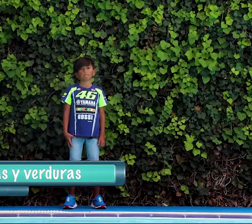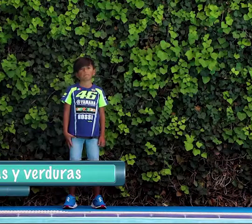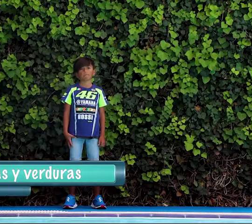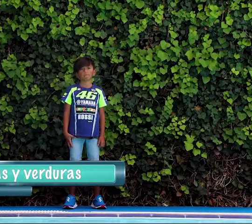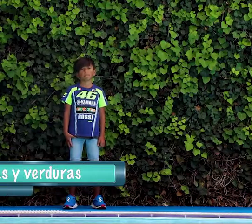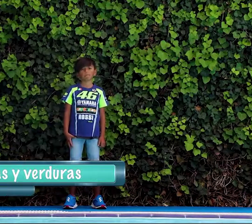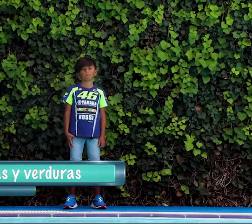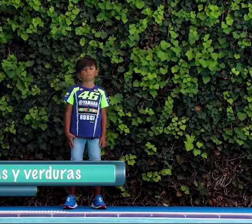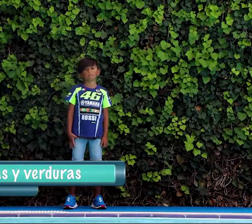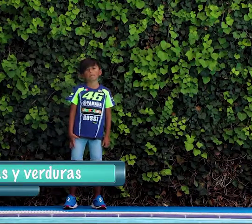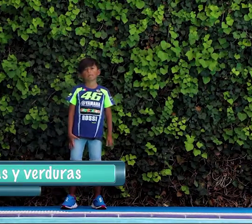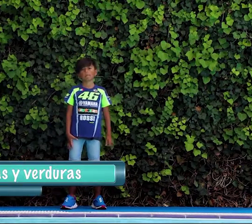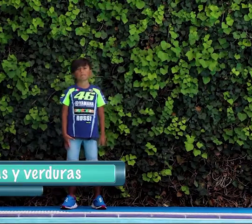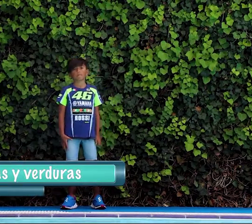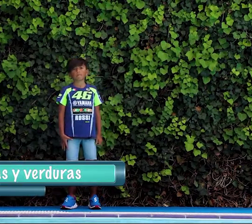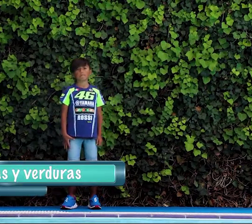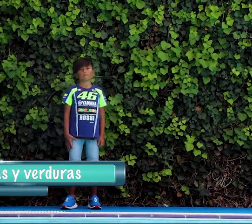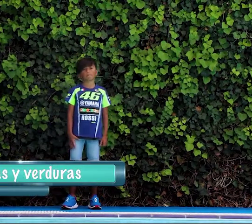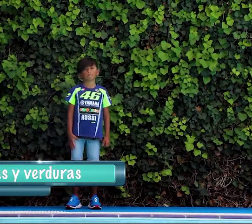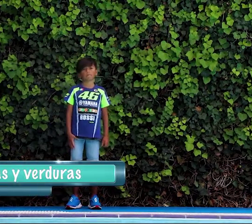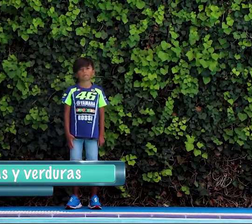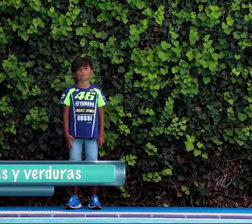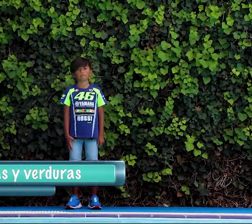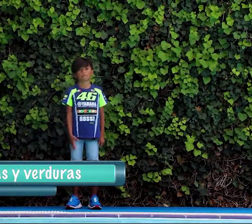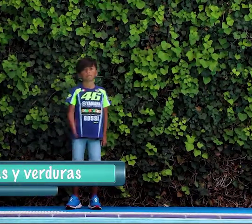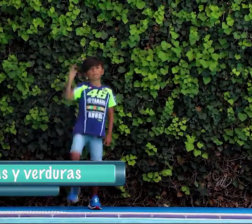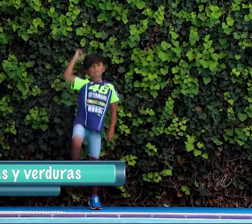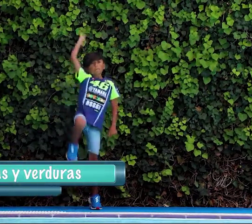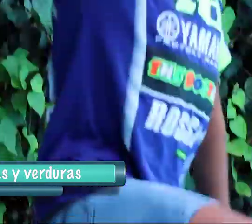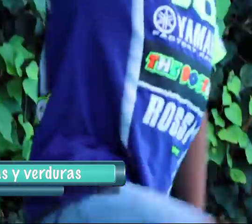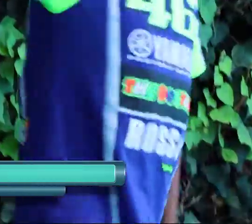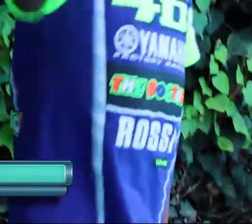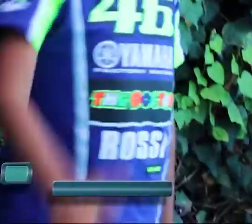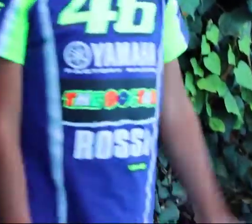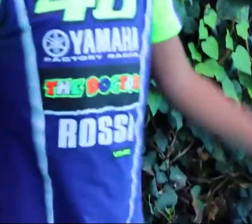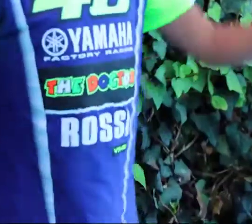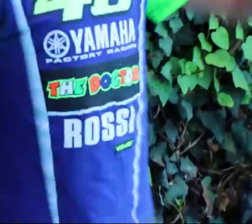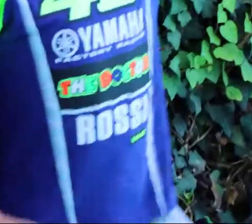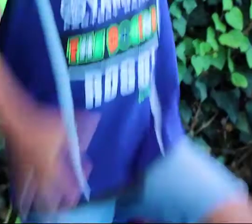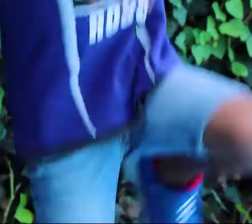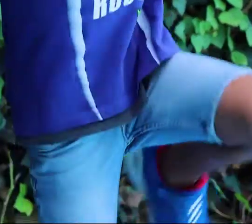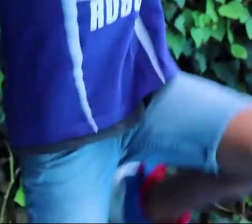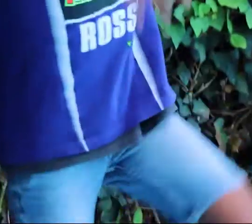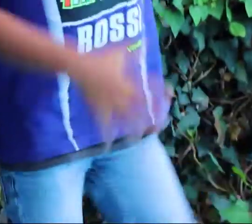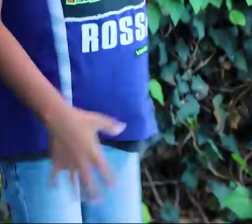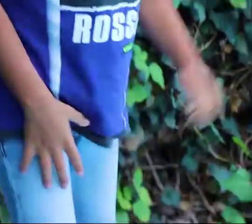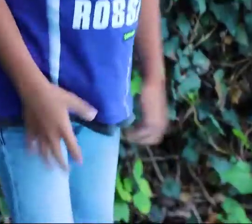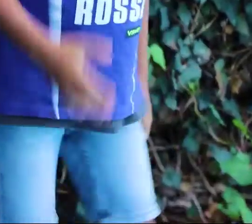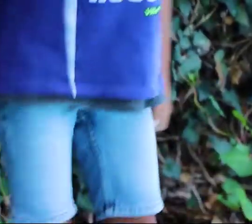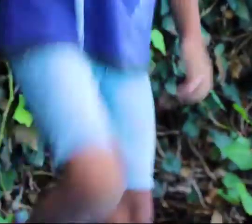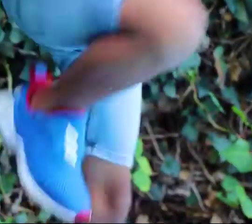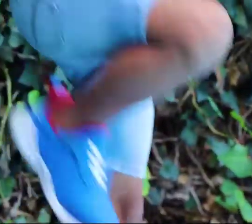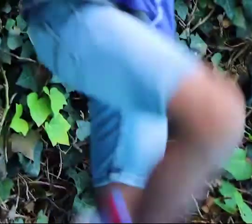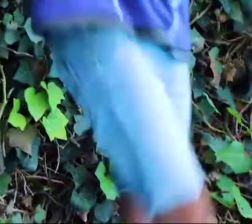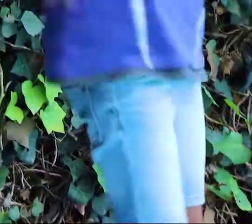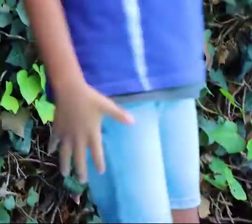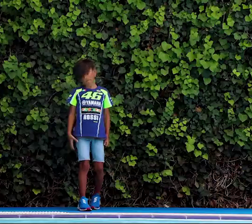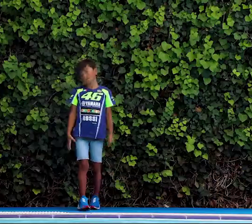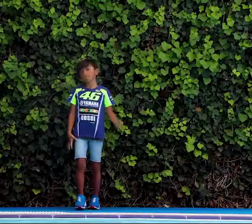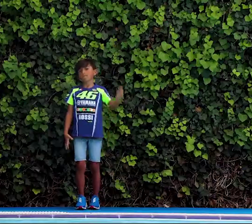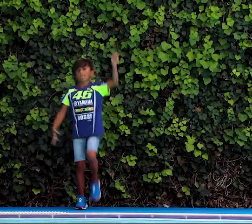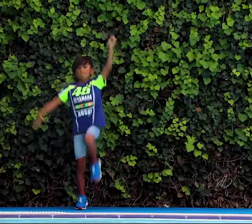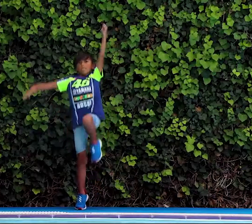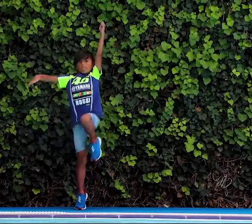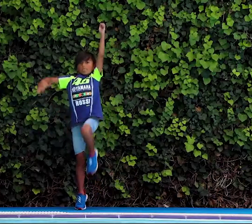Nos ponemos en posición y elevamos rodilla derecha, mano derecha. Muy bien. Izquierda. Muy